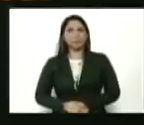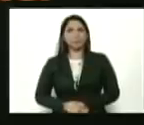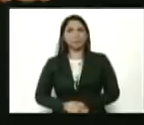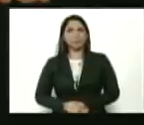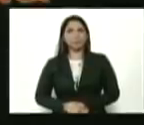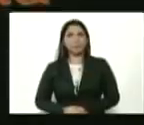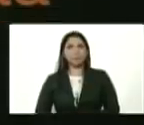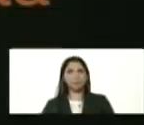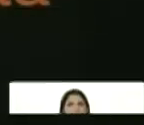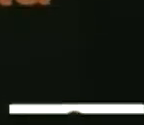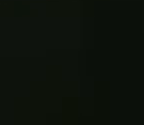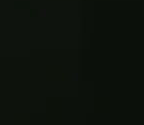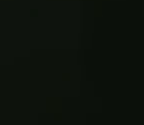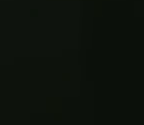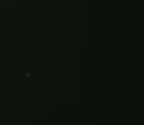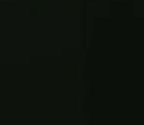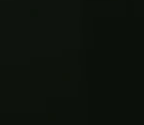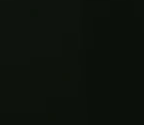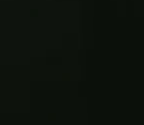Now I'm recording.